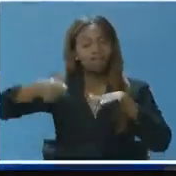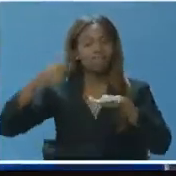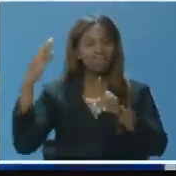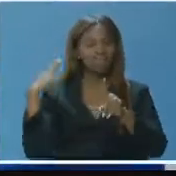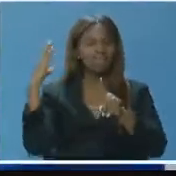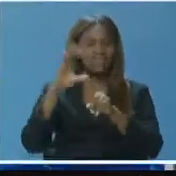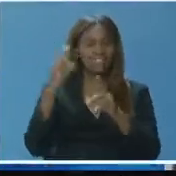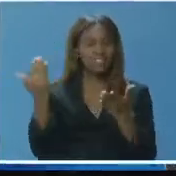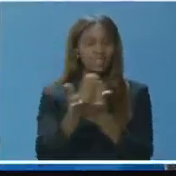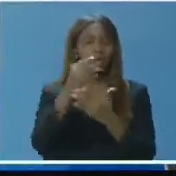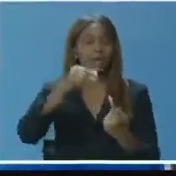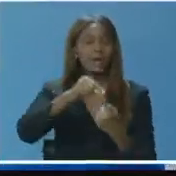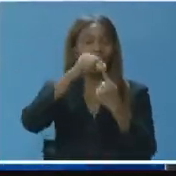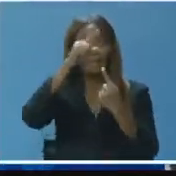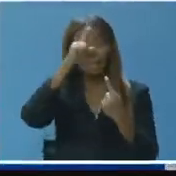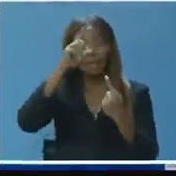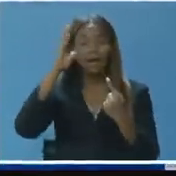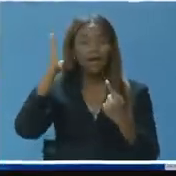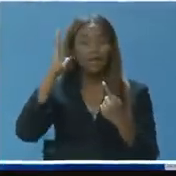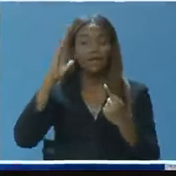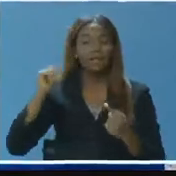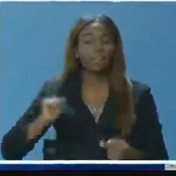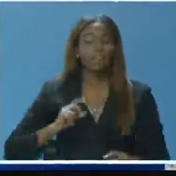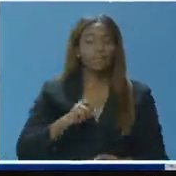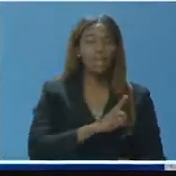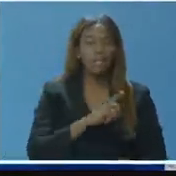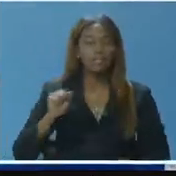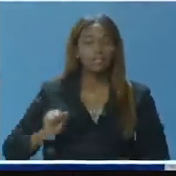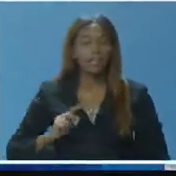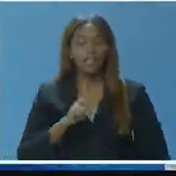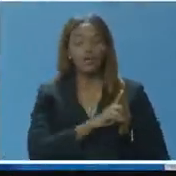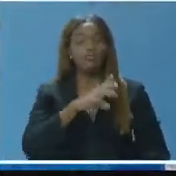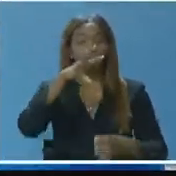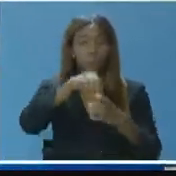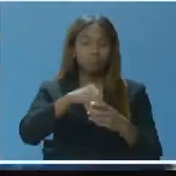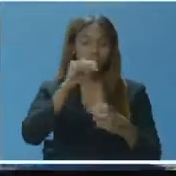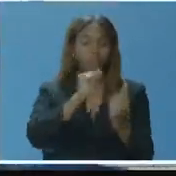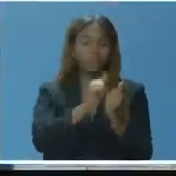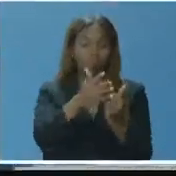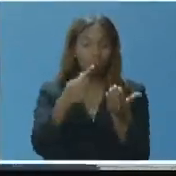para someter a varios legisladores vinculados al expediente.